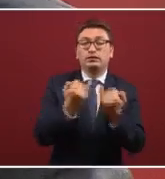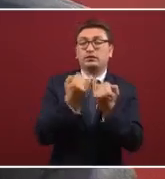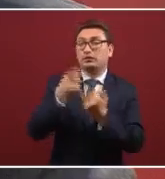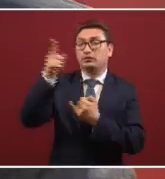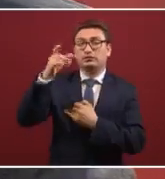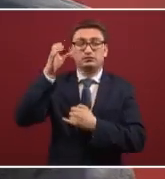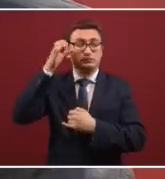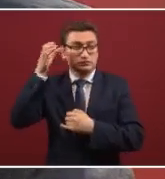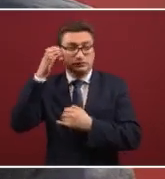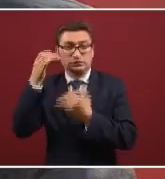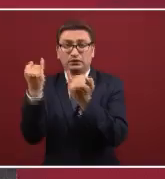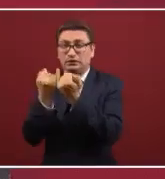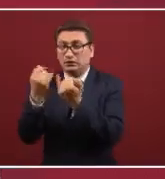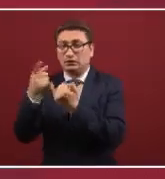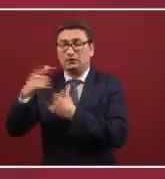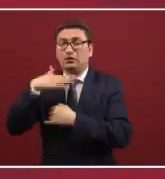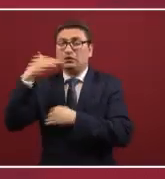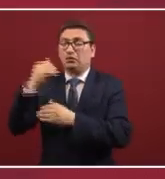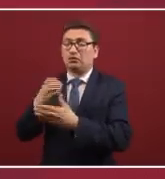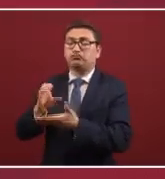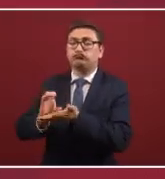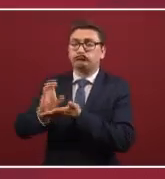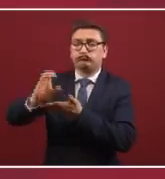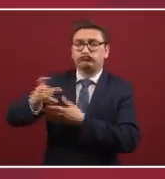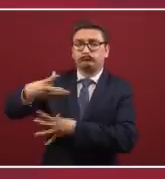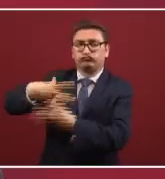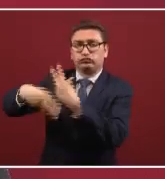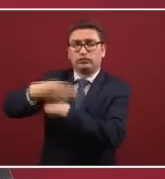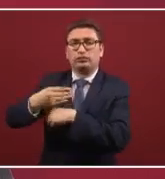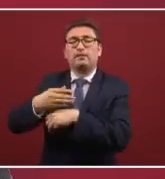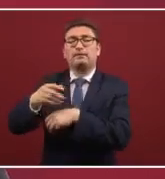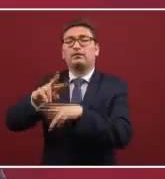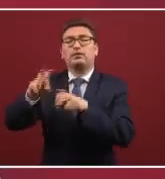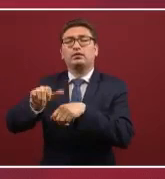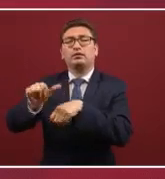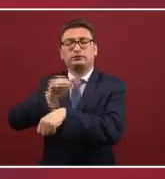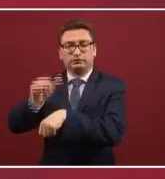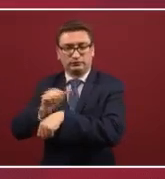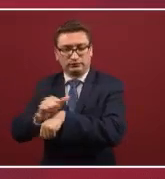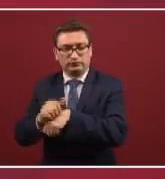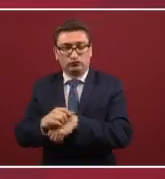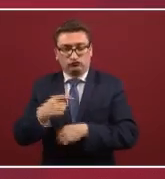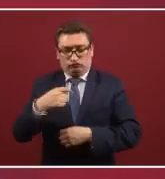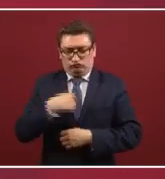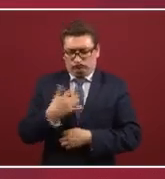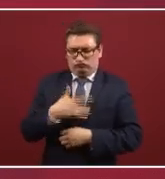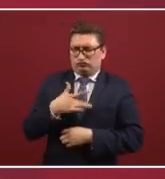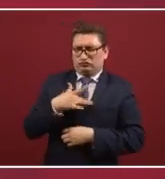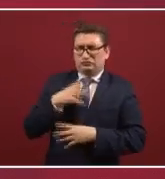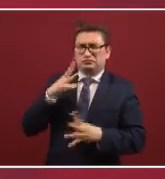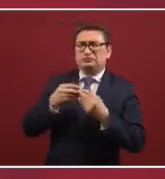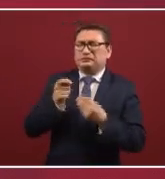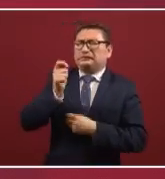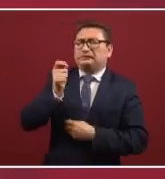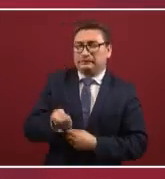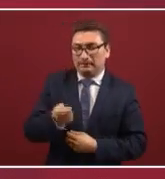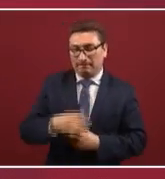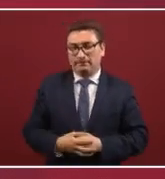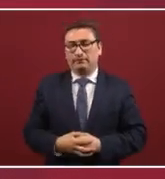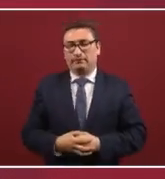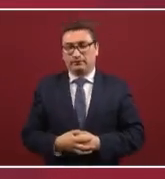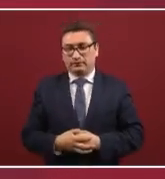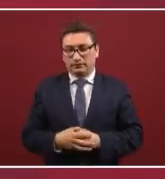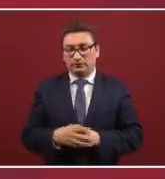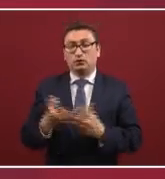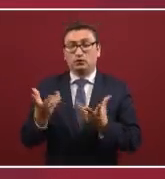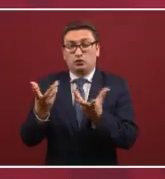empresas automotrices que llegó a ese país. Resumen, ven con mucha simpatía las normas y que se llegue a un